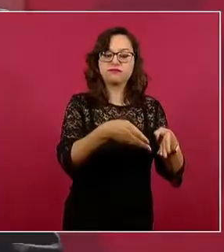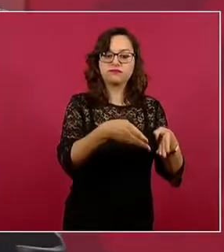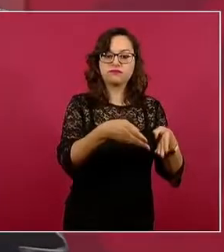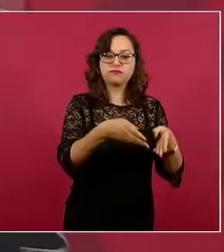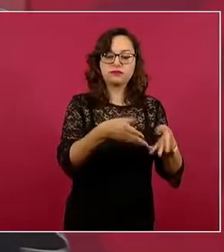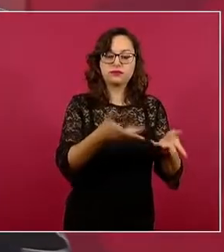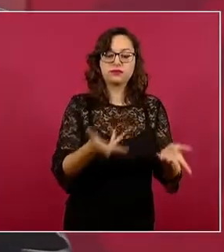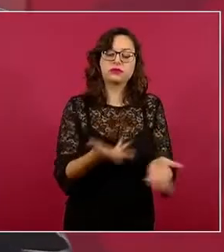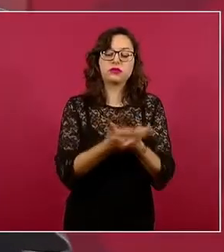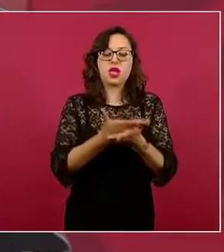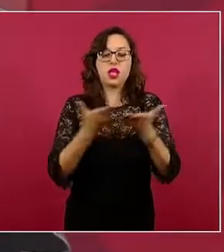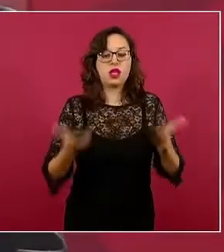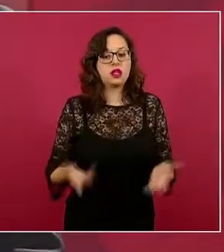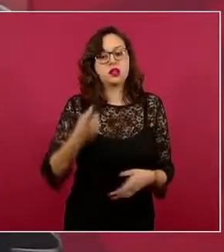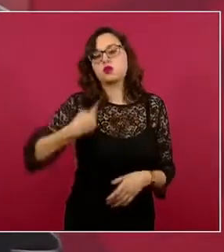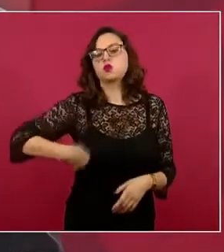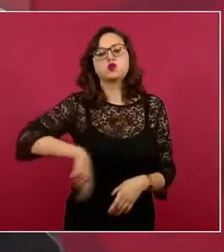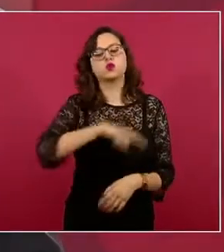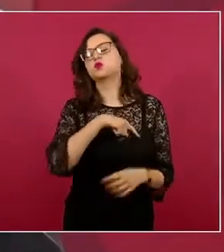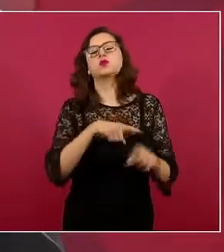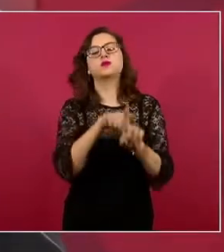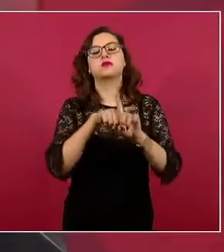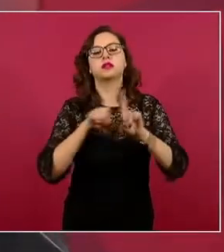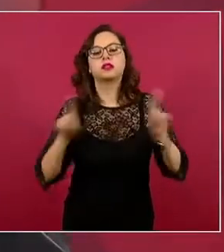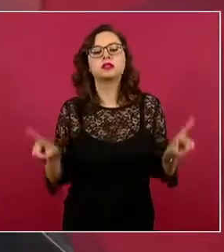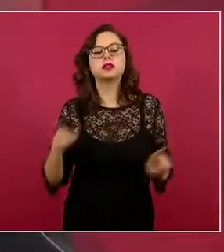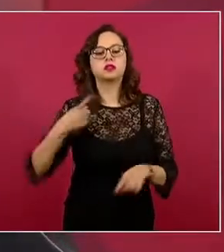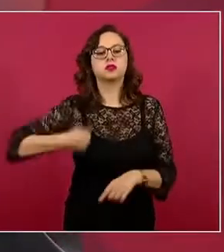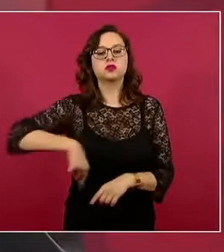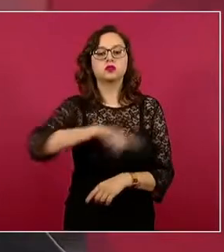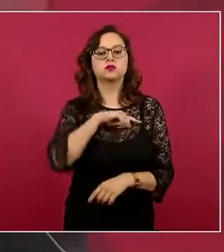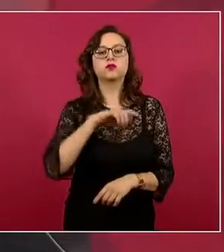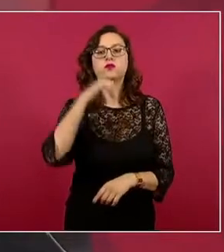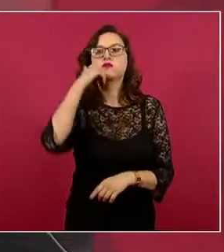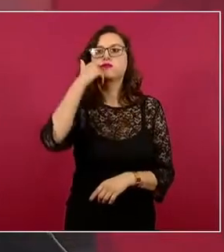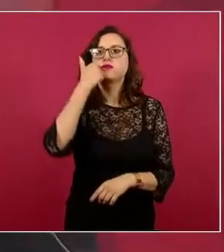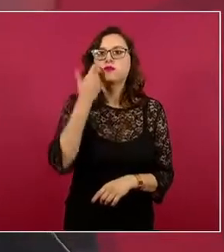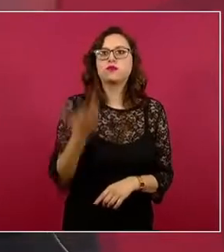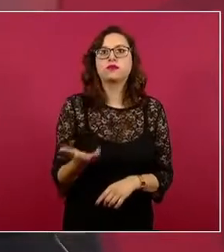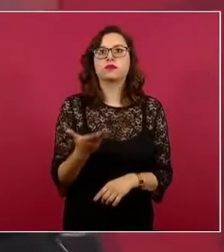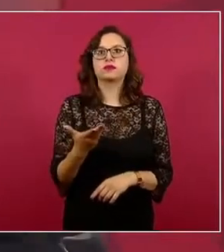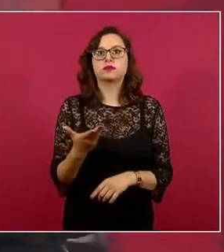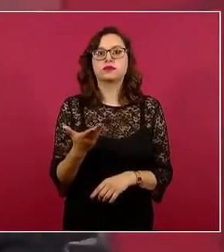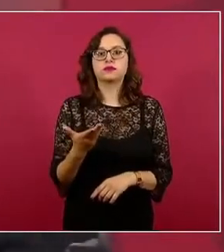Nosotros lo que queremos es que se pueda